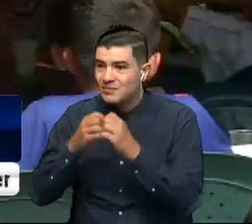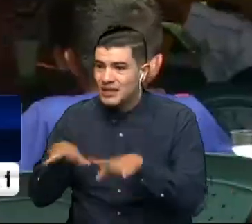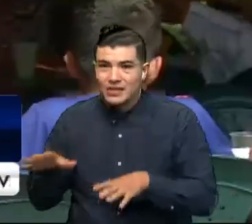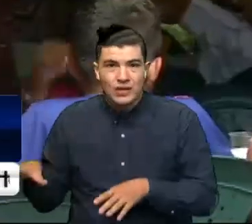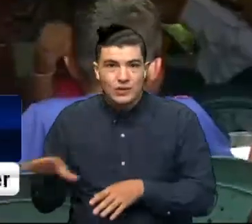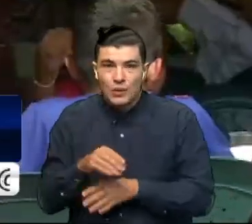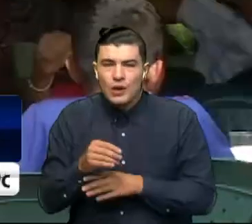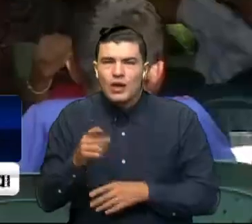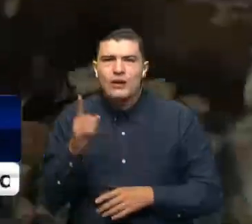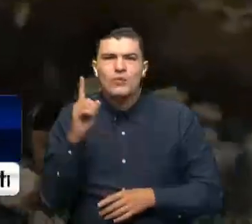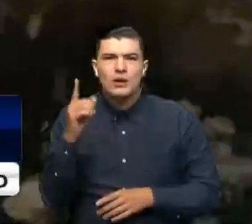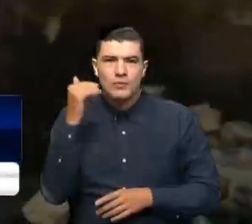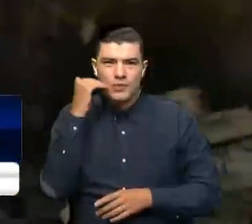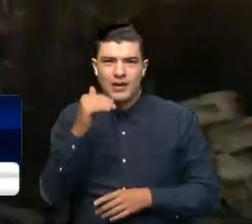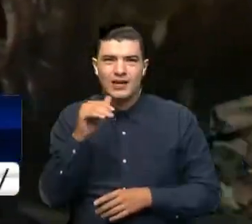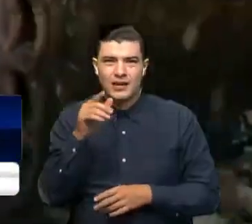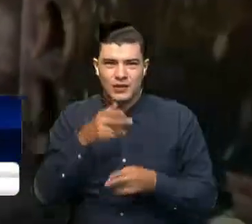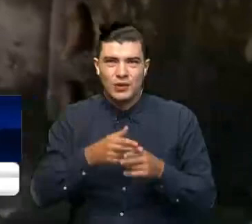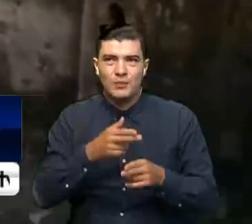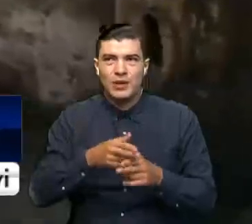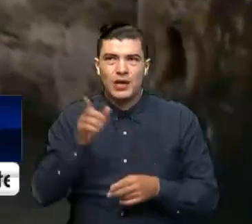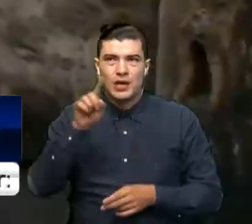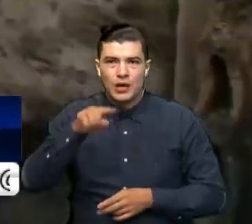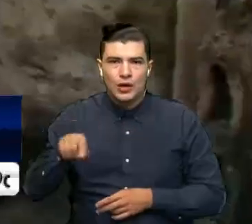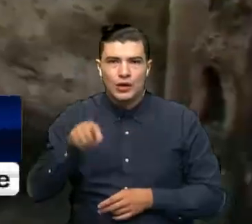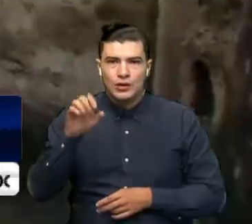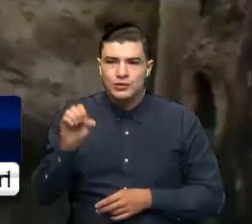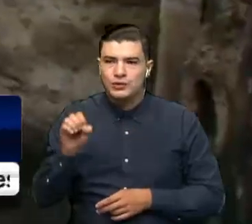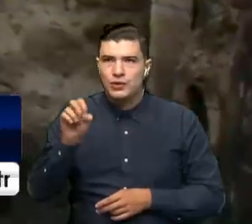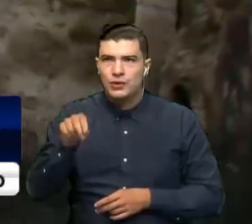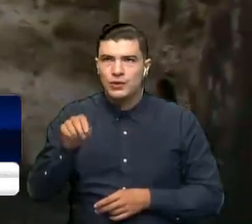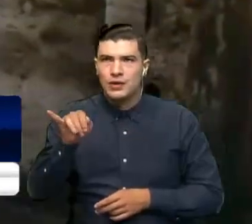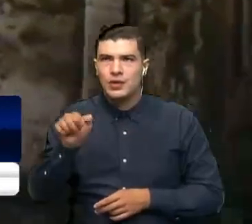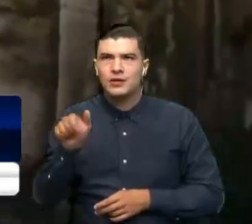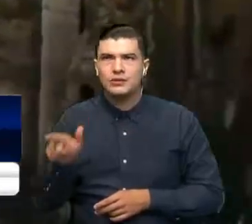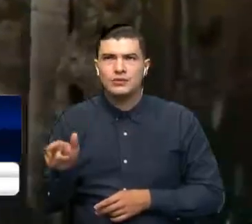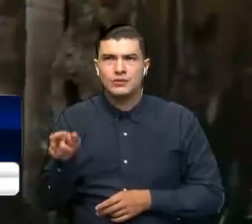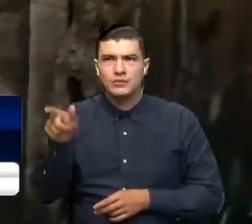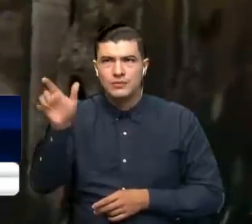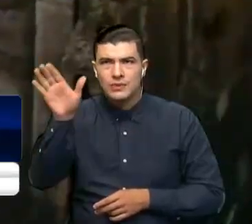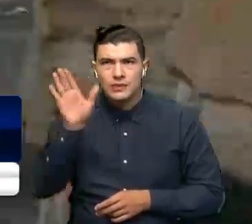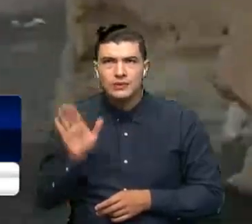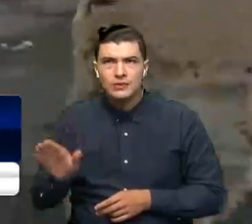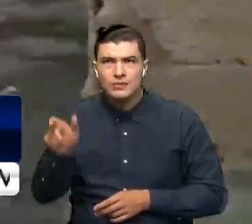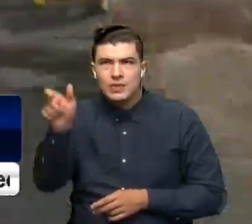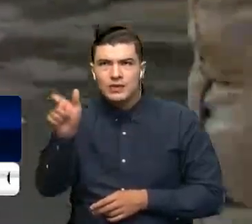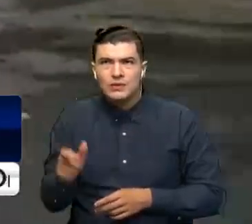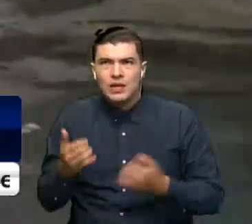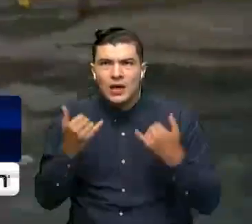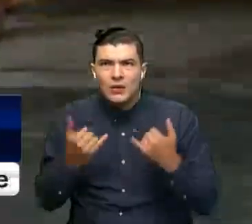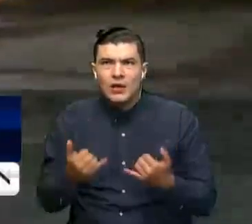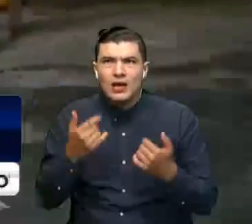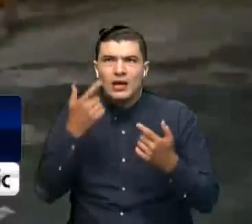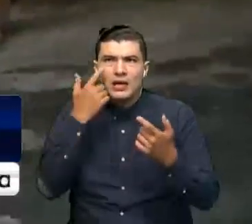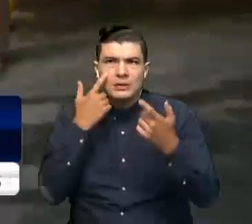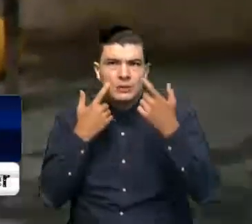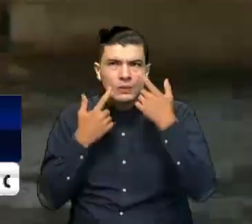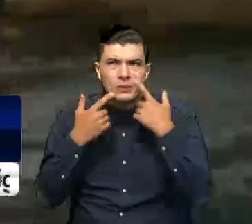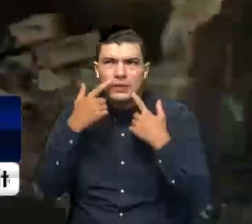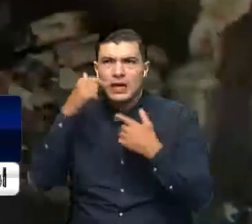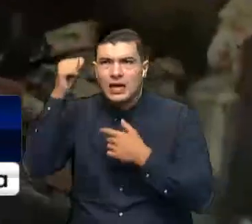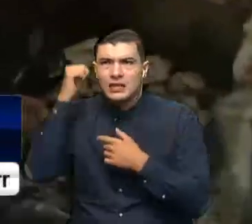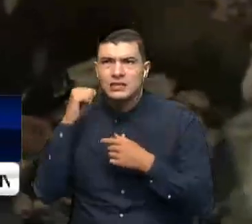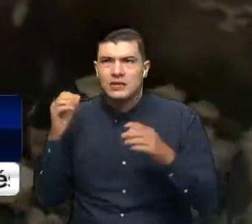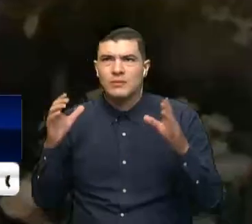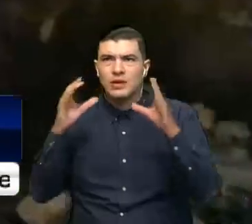Una de ellas es la señora Sonia, con quien hablamos, una persona que llora ante esta situación que le aconteció anoche o